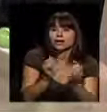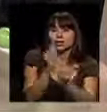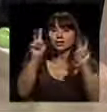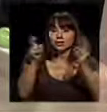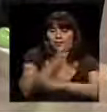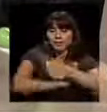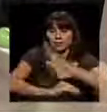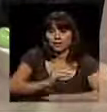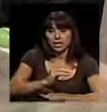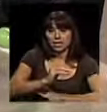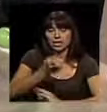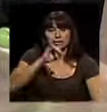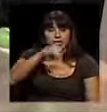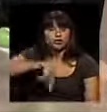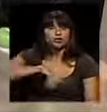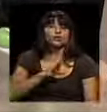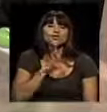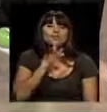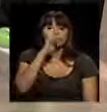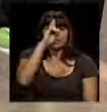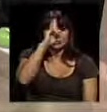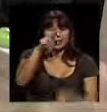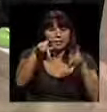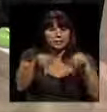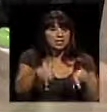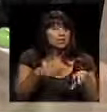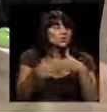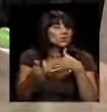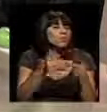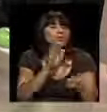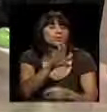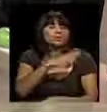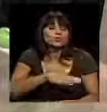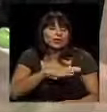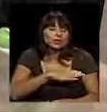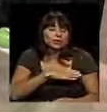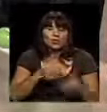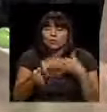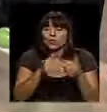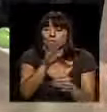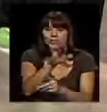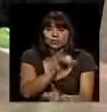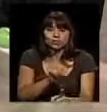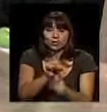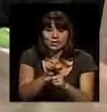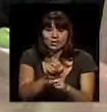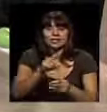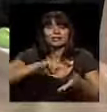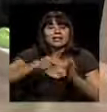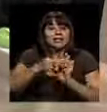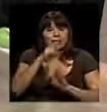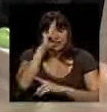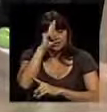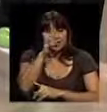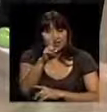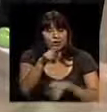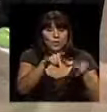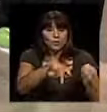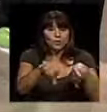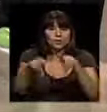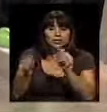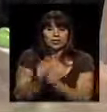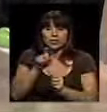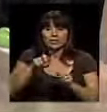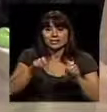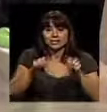Cuando hablamos del respeto a la persona, independientemente de sus características, de sus condiciones, estamos también hablando del respeto a la población con